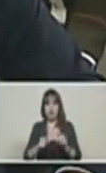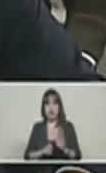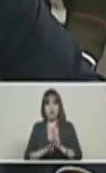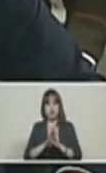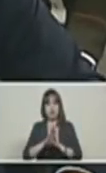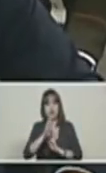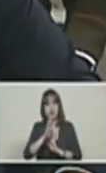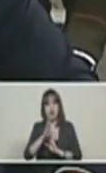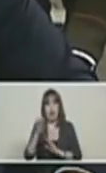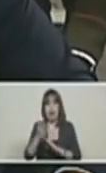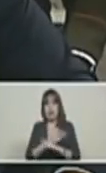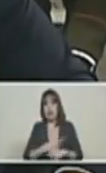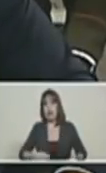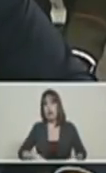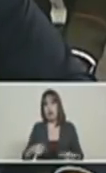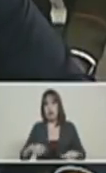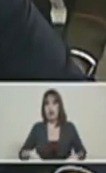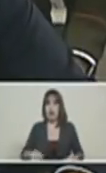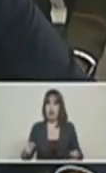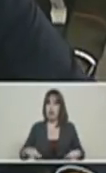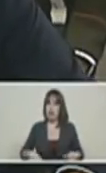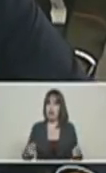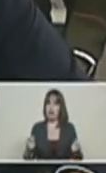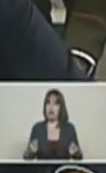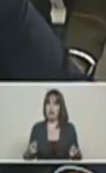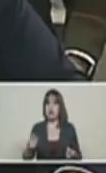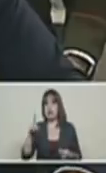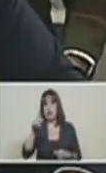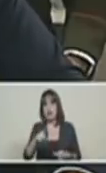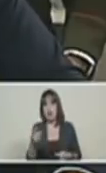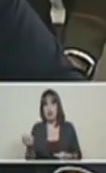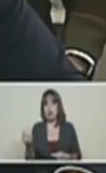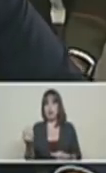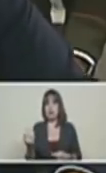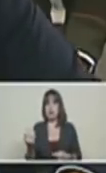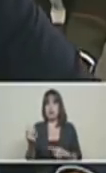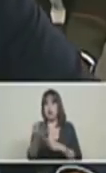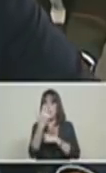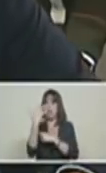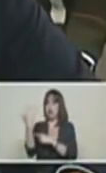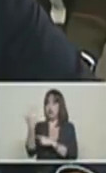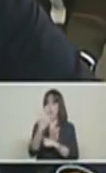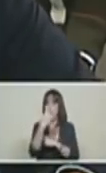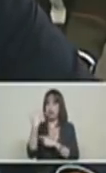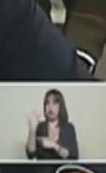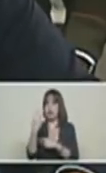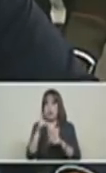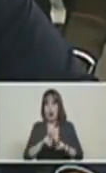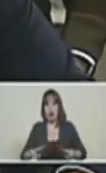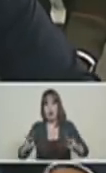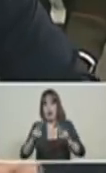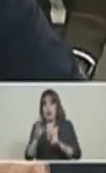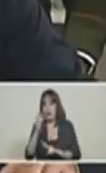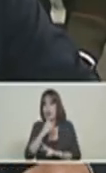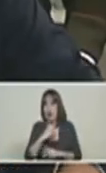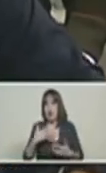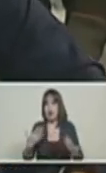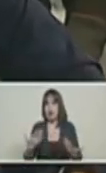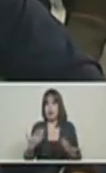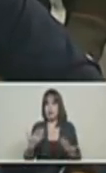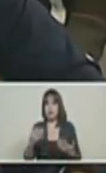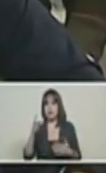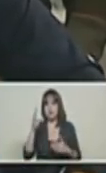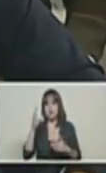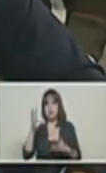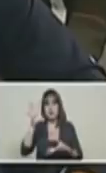del derroche que también de alguna manera son antivalores del capitalismo. Así, en conclusión,